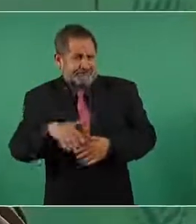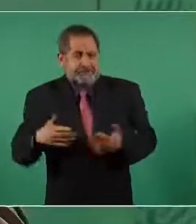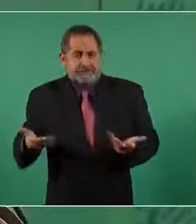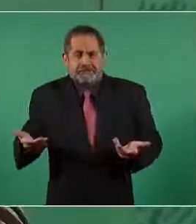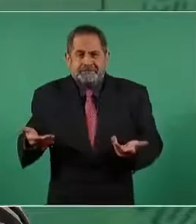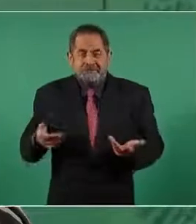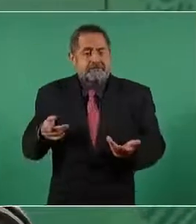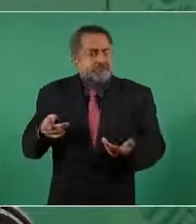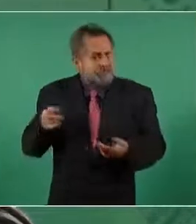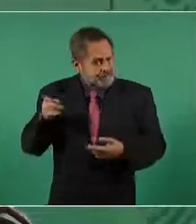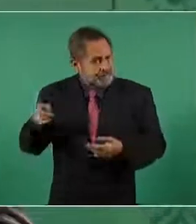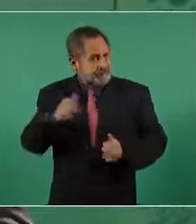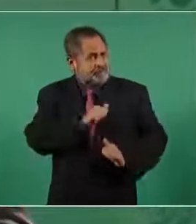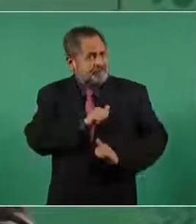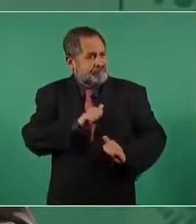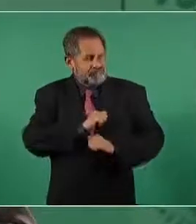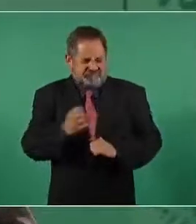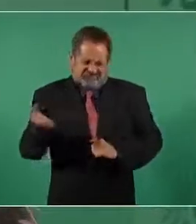que